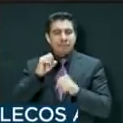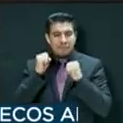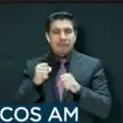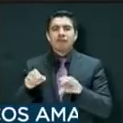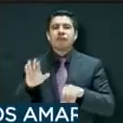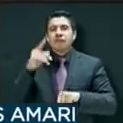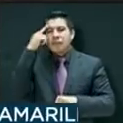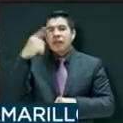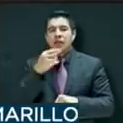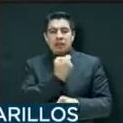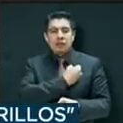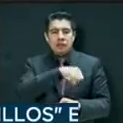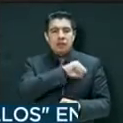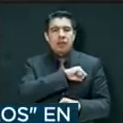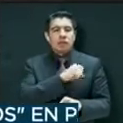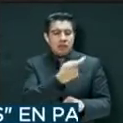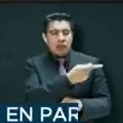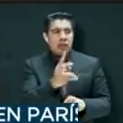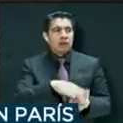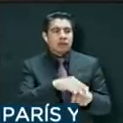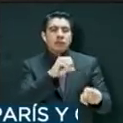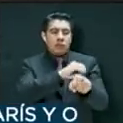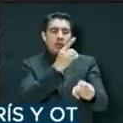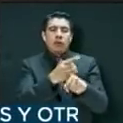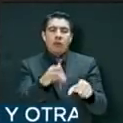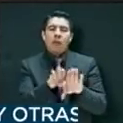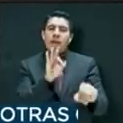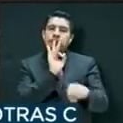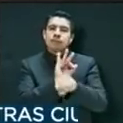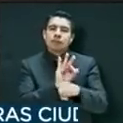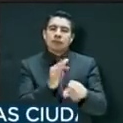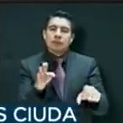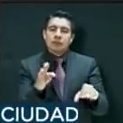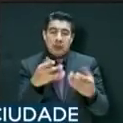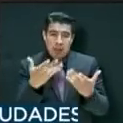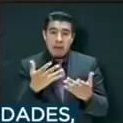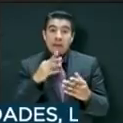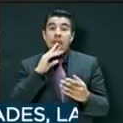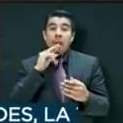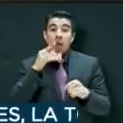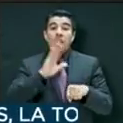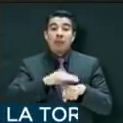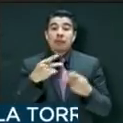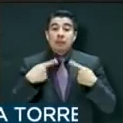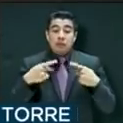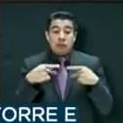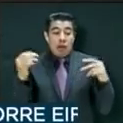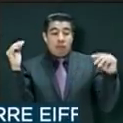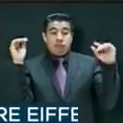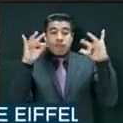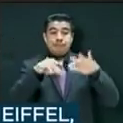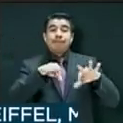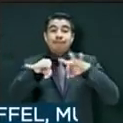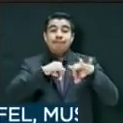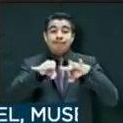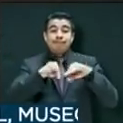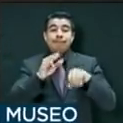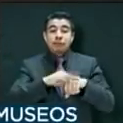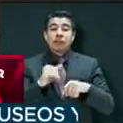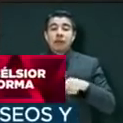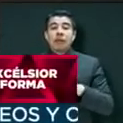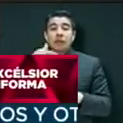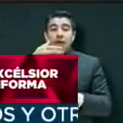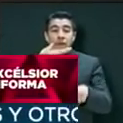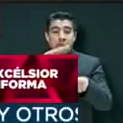el presidente de México, Andrés Manuel López Obrador. De hecho, todavía se está desarrollando la sesión. En un mensaje que ha dado a